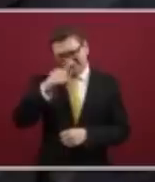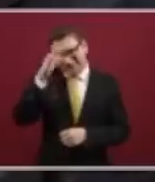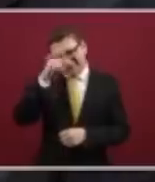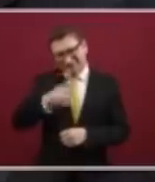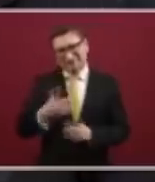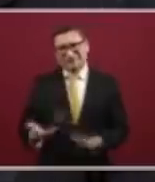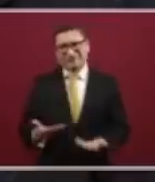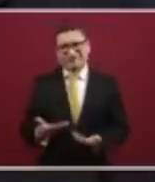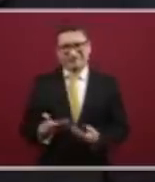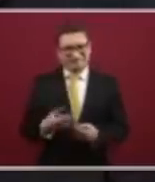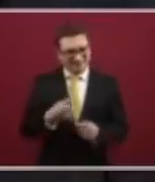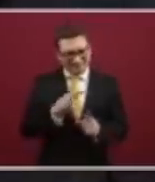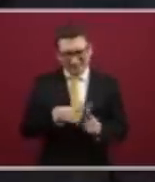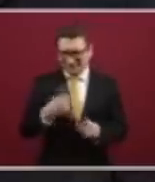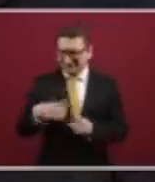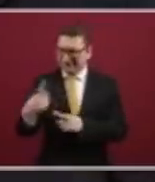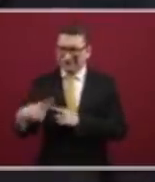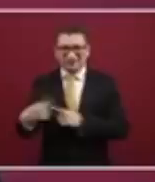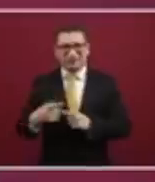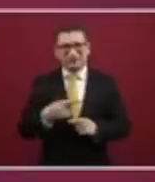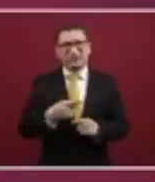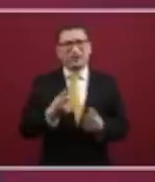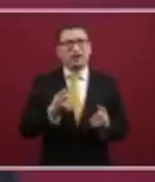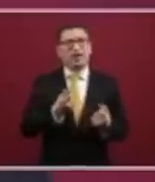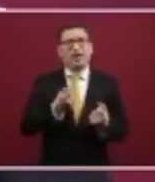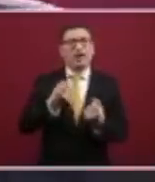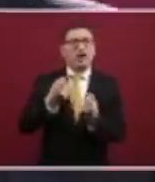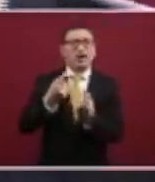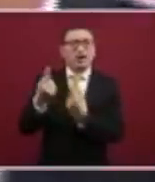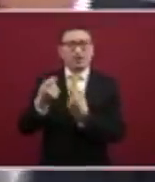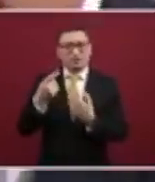de estas cosas ya no se quieren